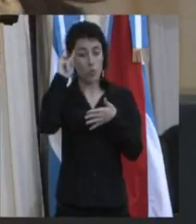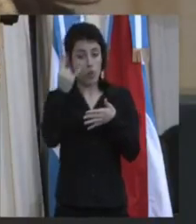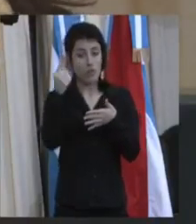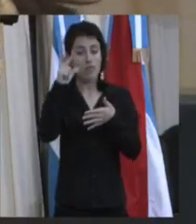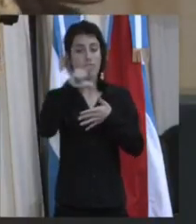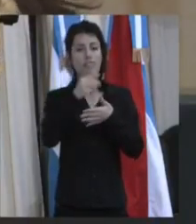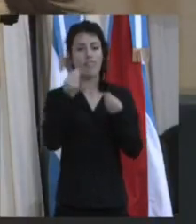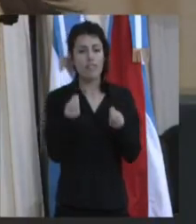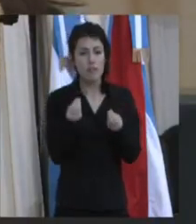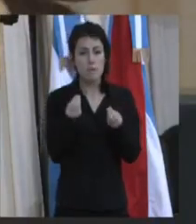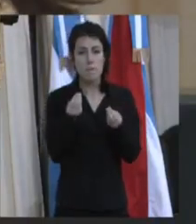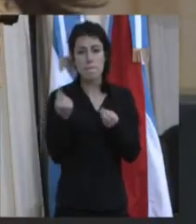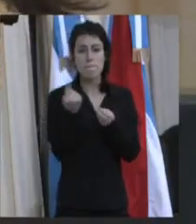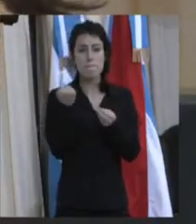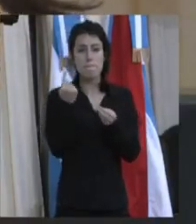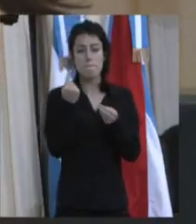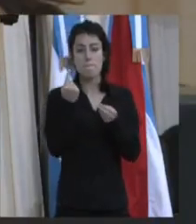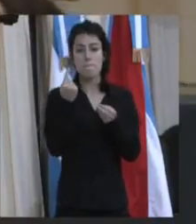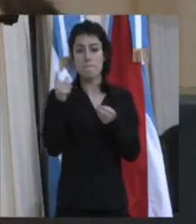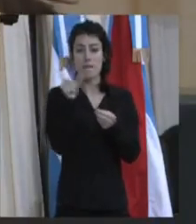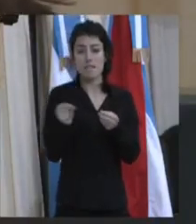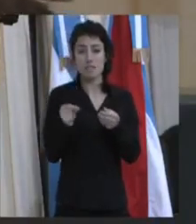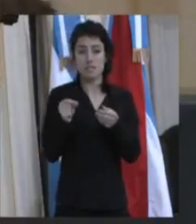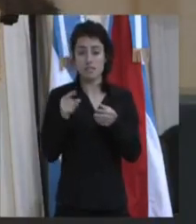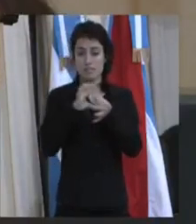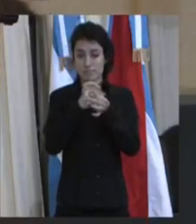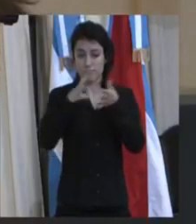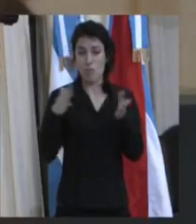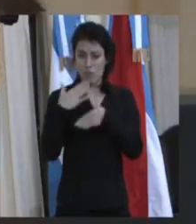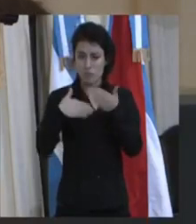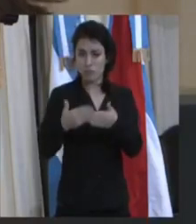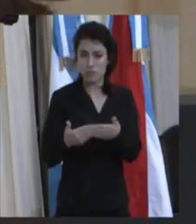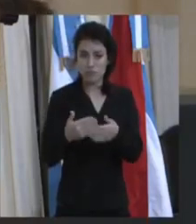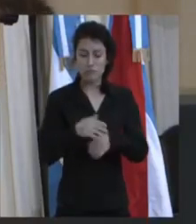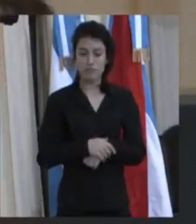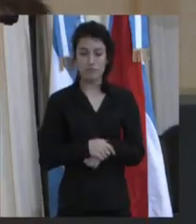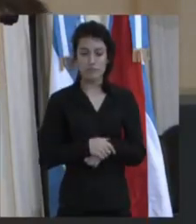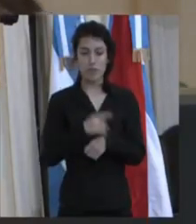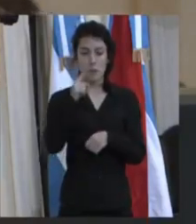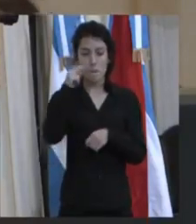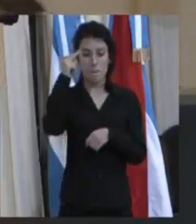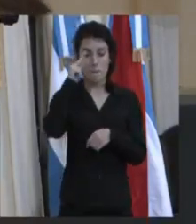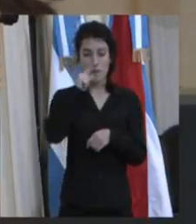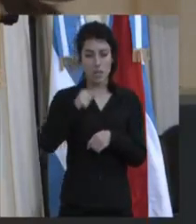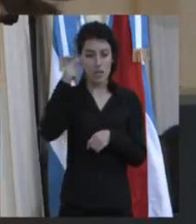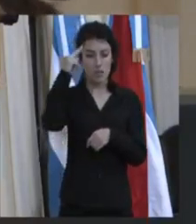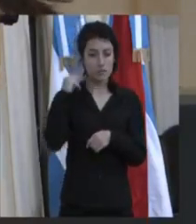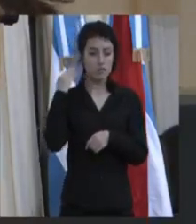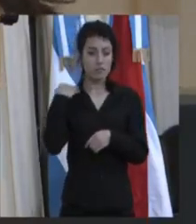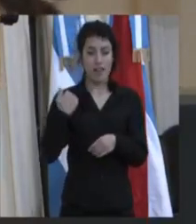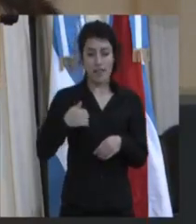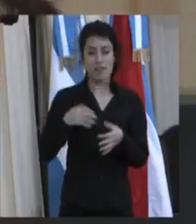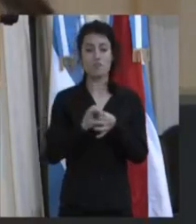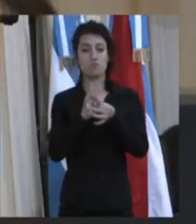uno de los primeros países que hace su proceso democrático, Argentina en 1916 hace este pasaje, pero estos estudiantes